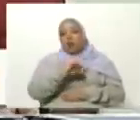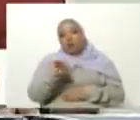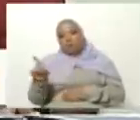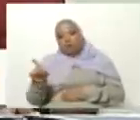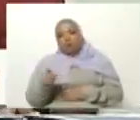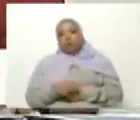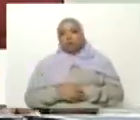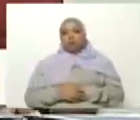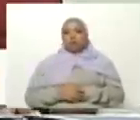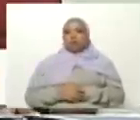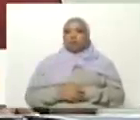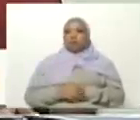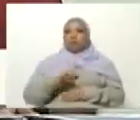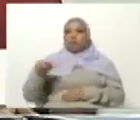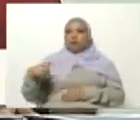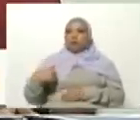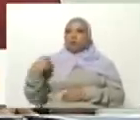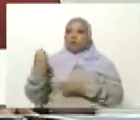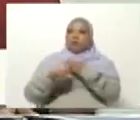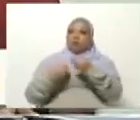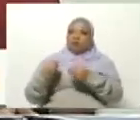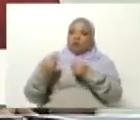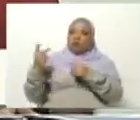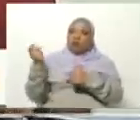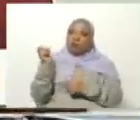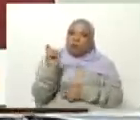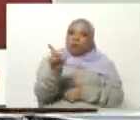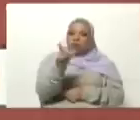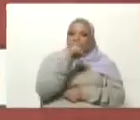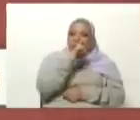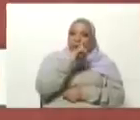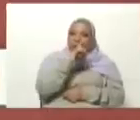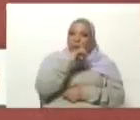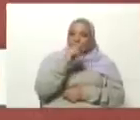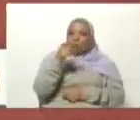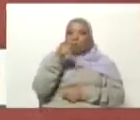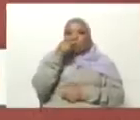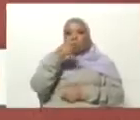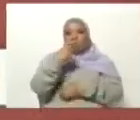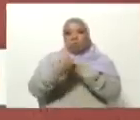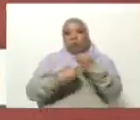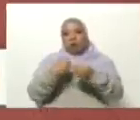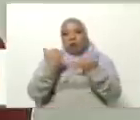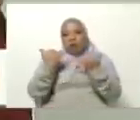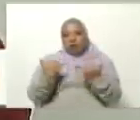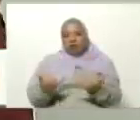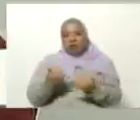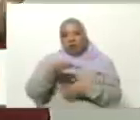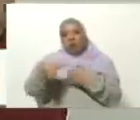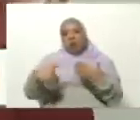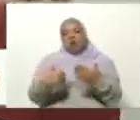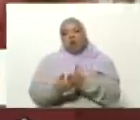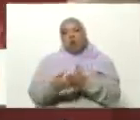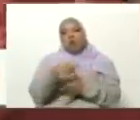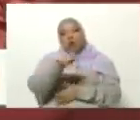ganar. Porque nosotros vamos a ganar. El Partido Socialista Unido de Venezuela y el Gran Bolo Patriótico va a ganar en todas las instancias.